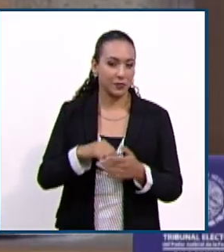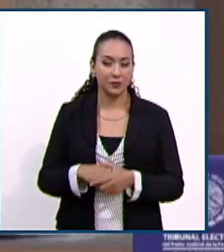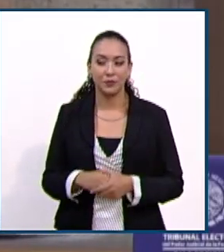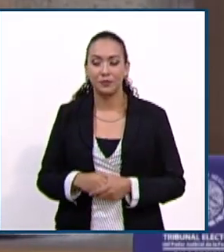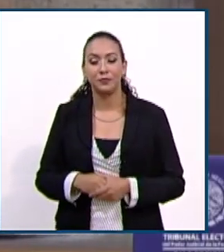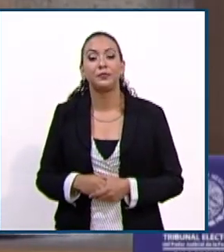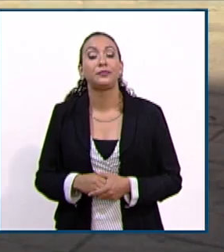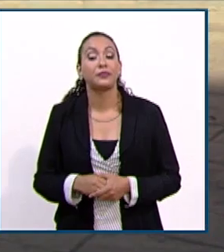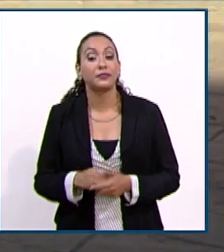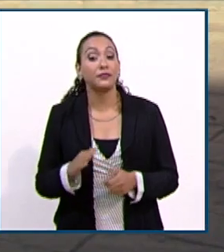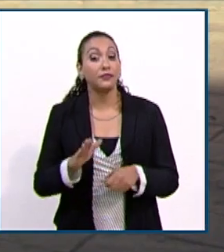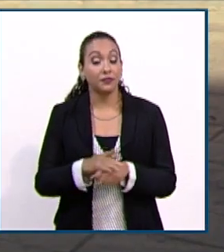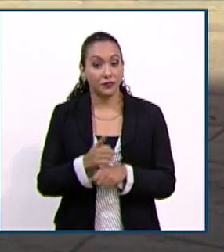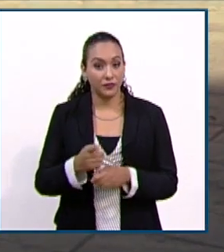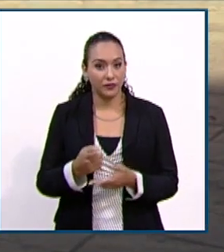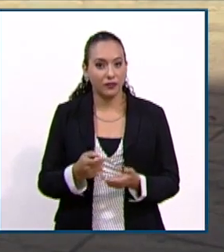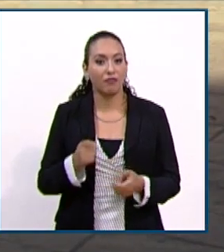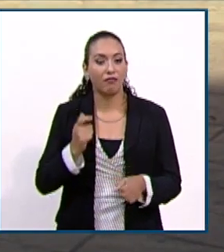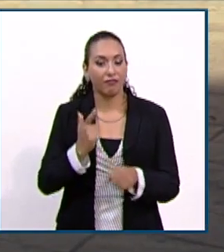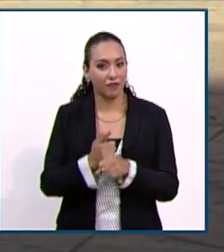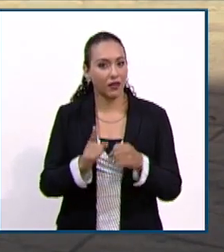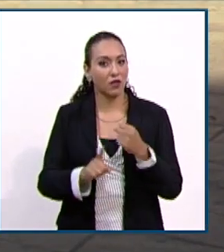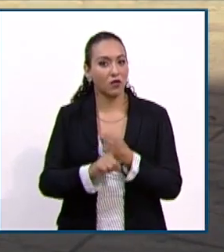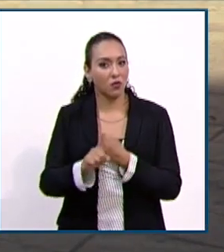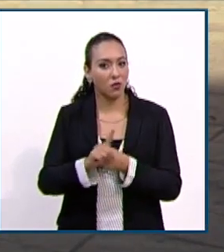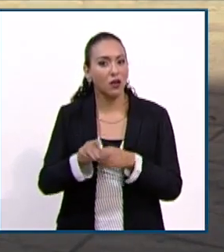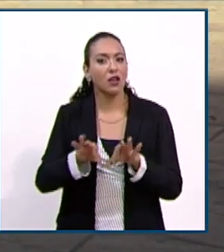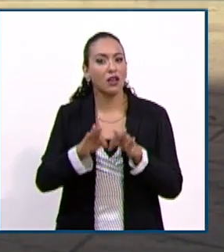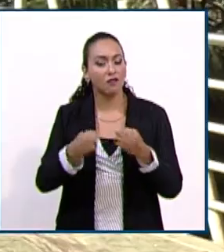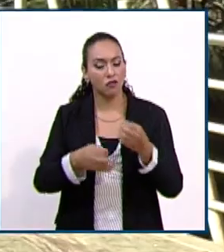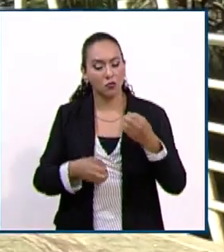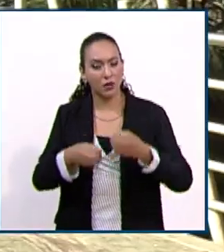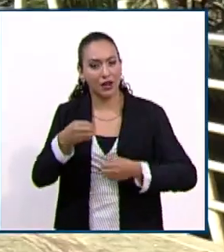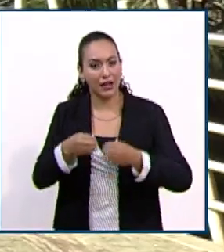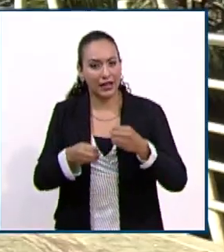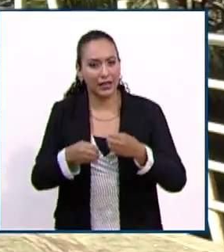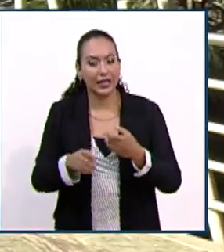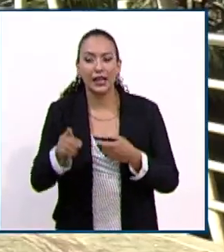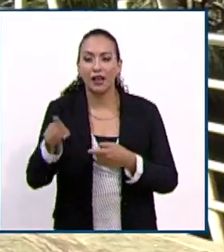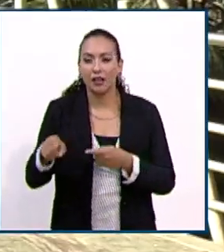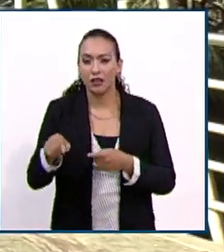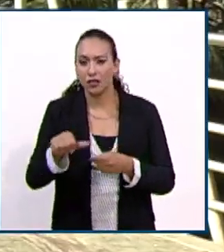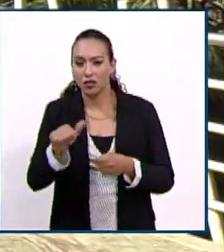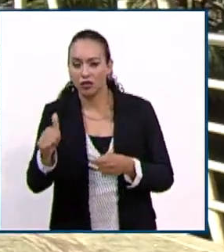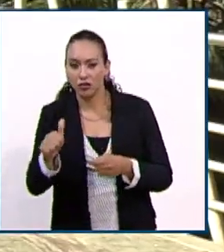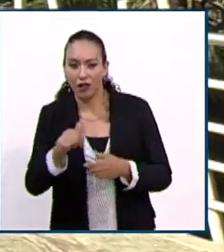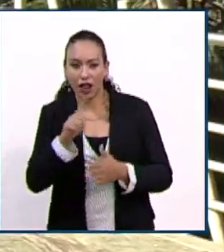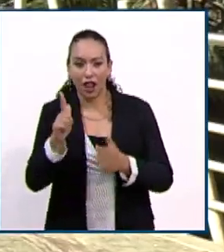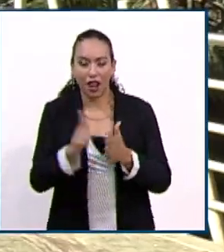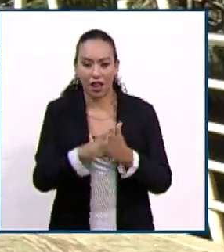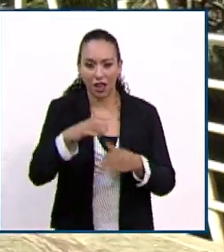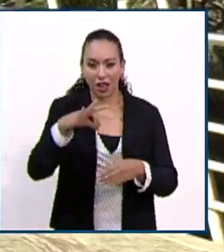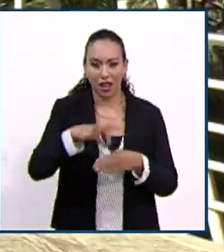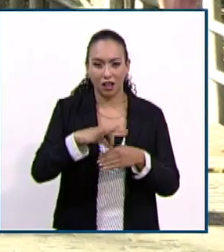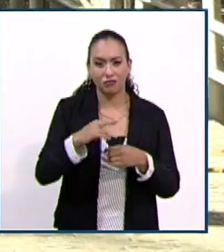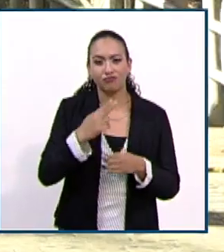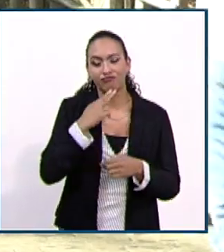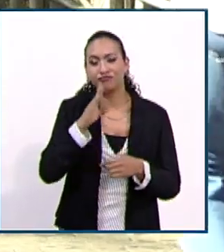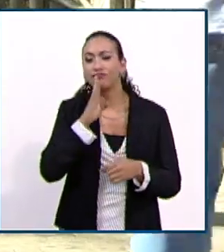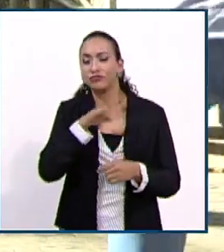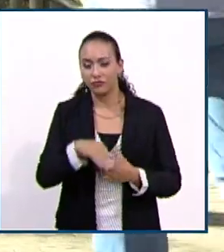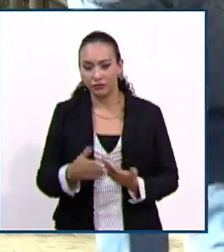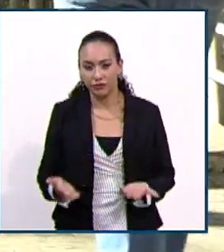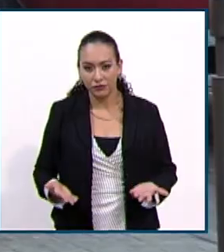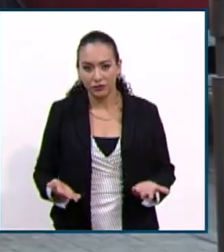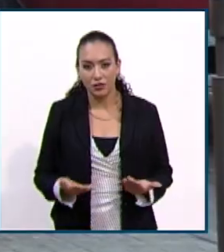anterior al existir una discrepancia en la manera en que el Tribunal Local y el OPLE aplicaron la ley electoral en este caso, lo